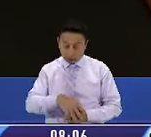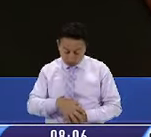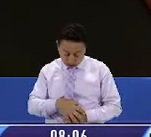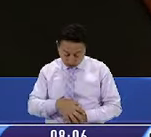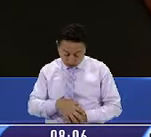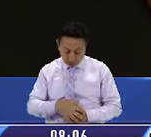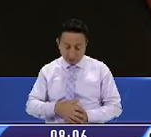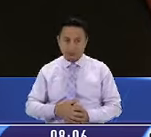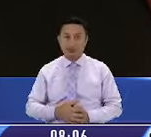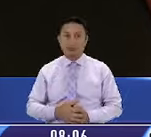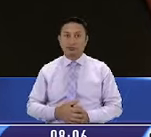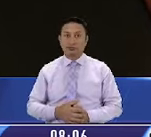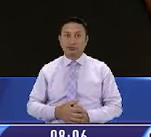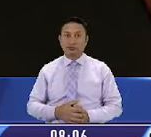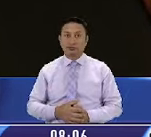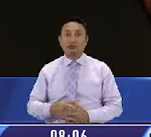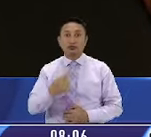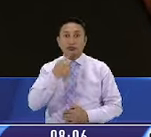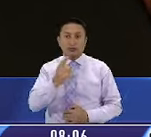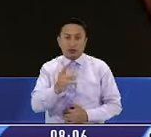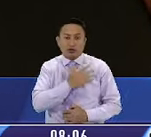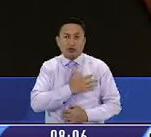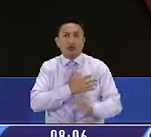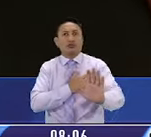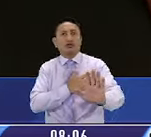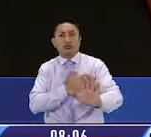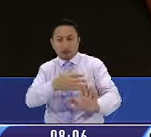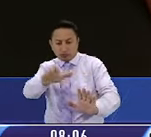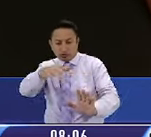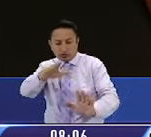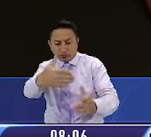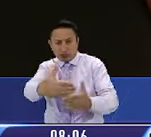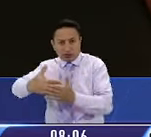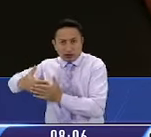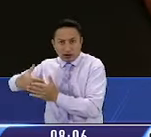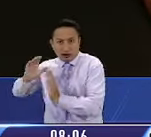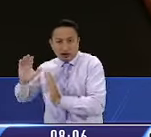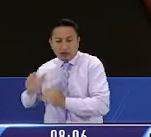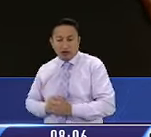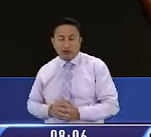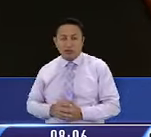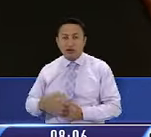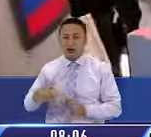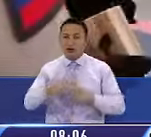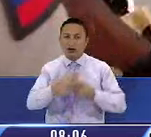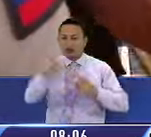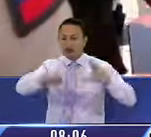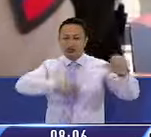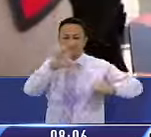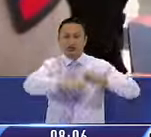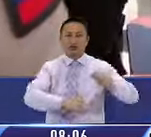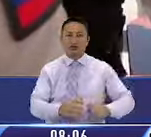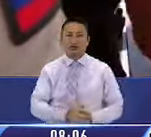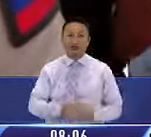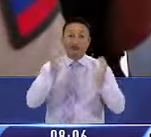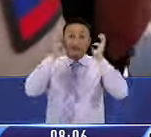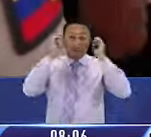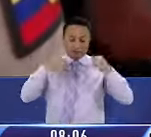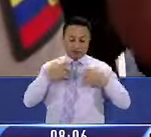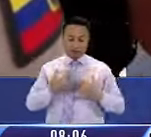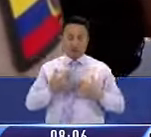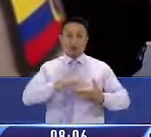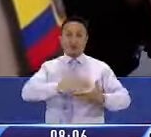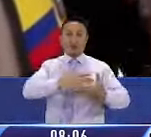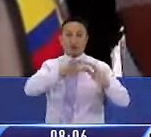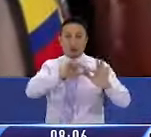cabeza agachada. De ello le dije que por favor no nos hagan nada. Eso fue lo único y comenzaron a rebuscar. Joyas, herramientas, un computador